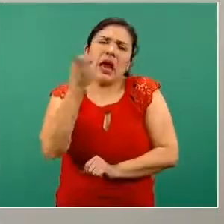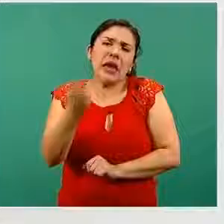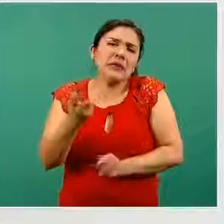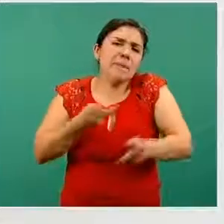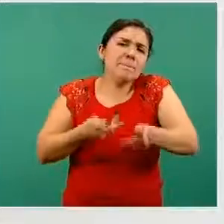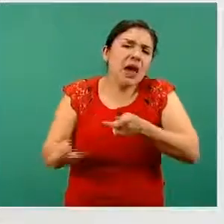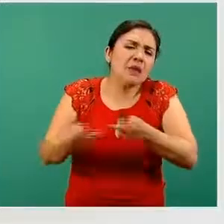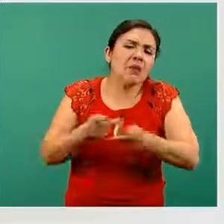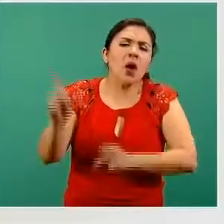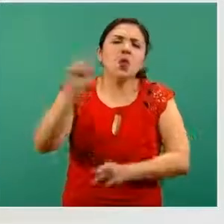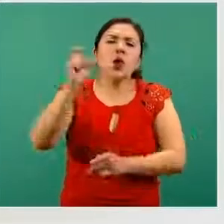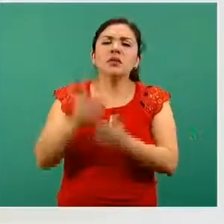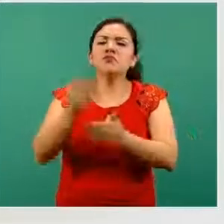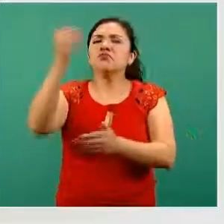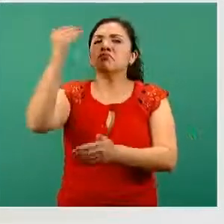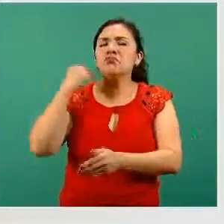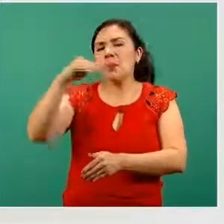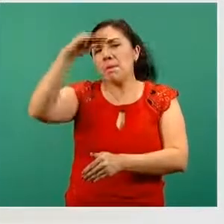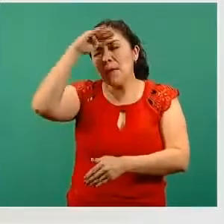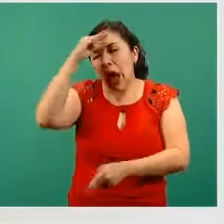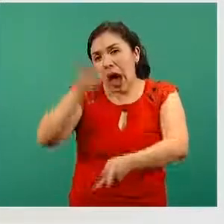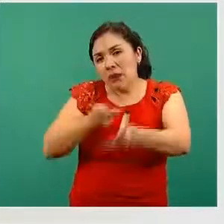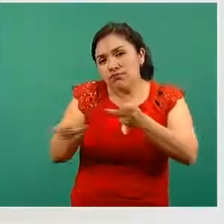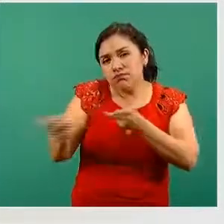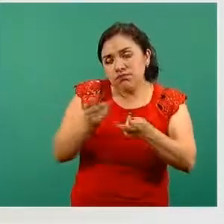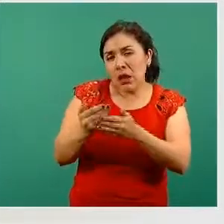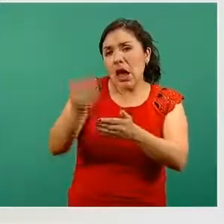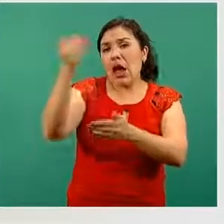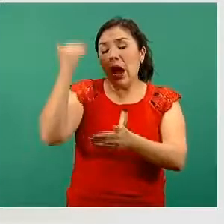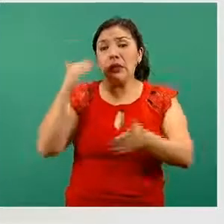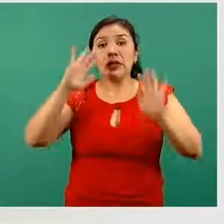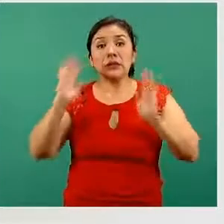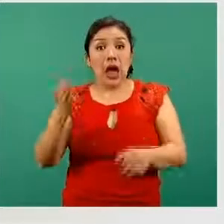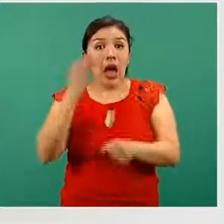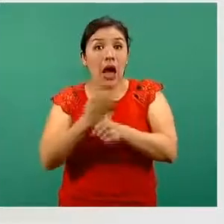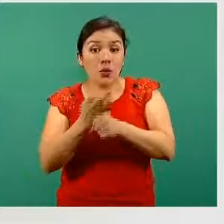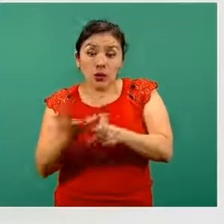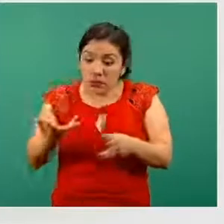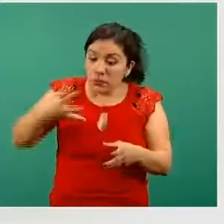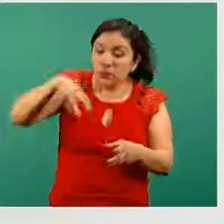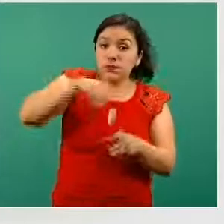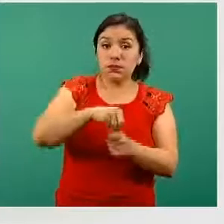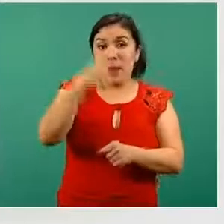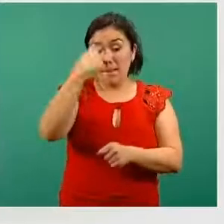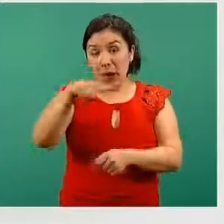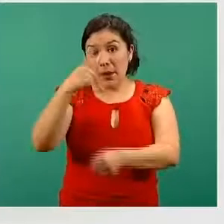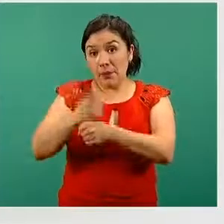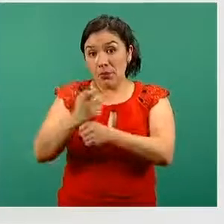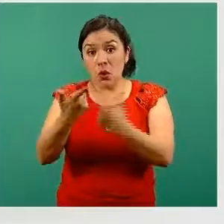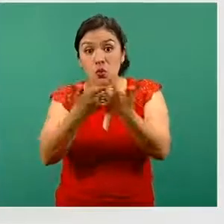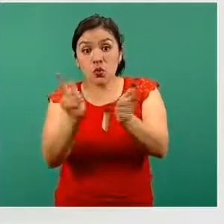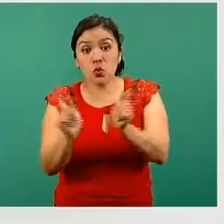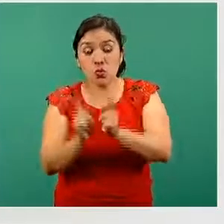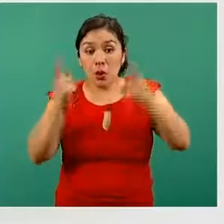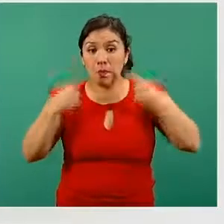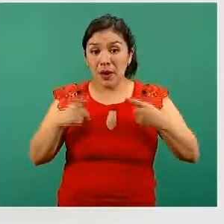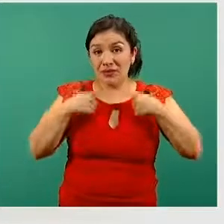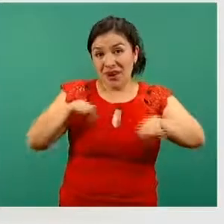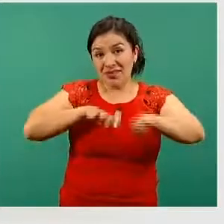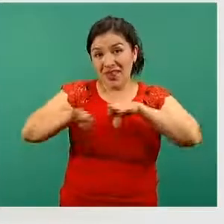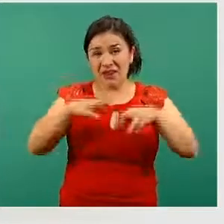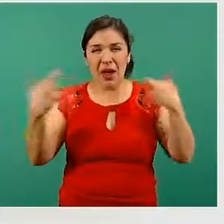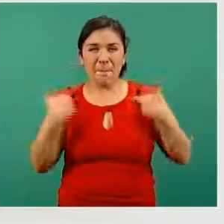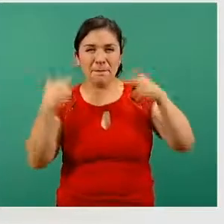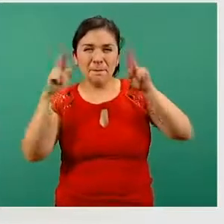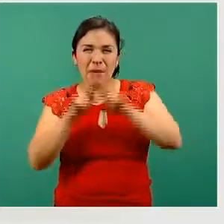a cabo en un momento determinado, ya se integró en base a este primer grupo de personas trabajadores de la